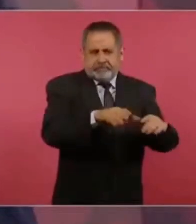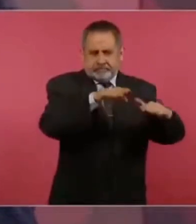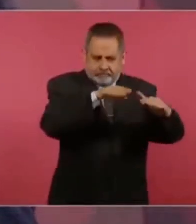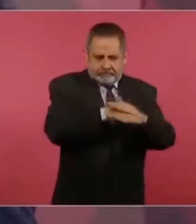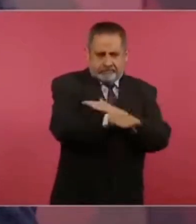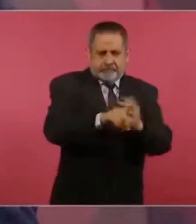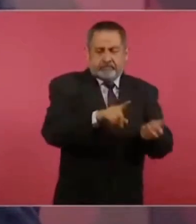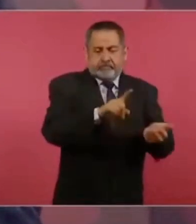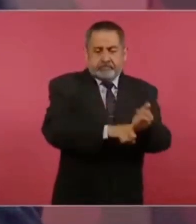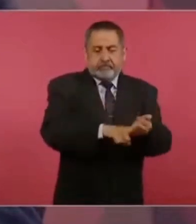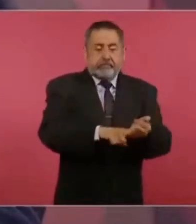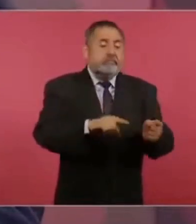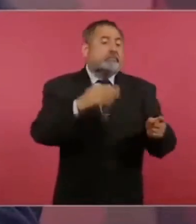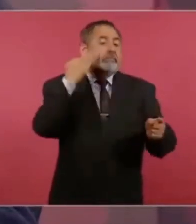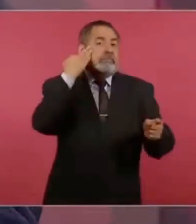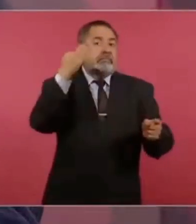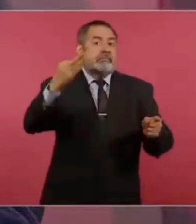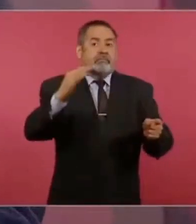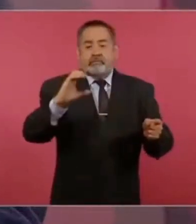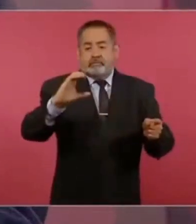del gobierno de Salinas, en